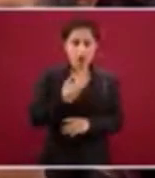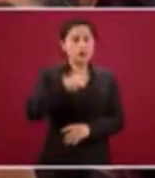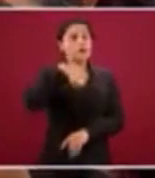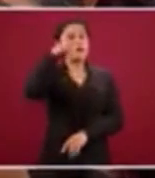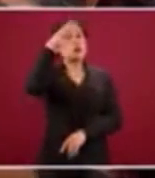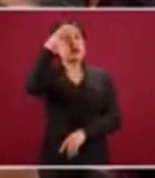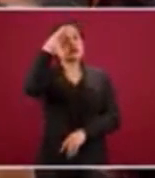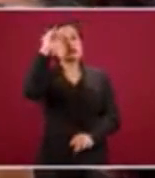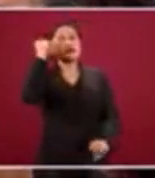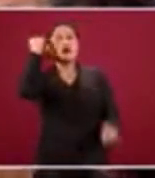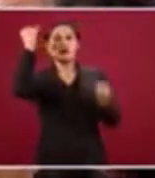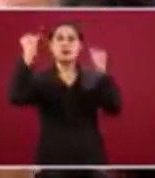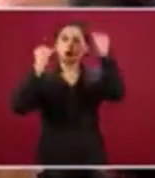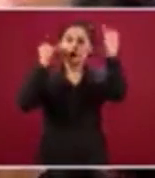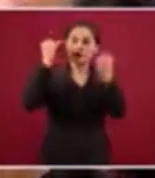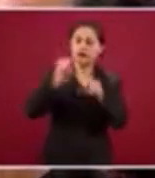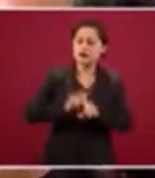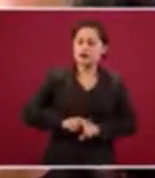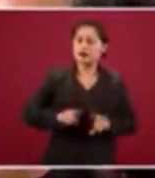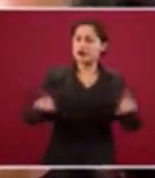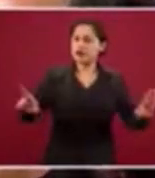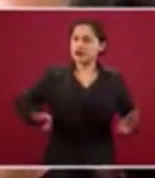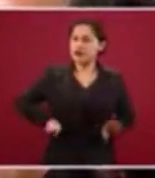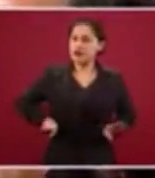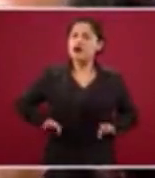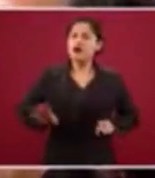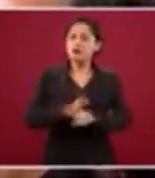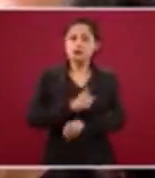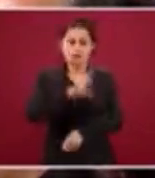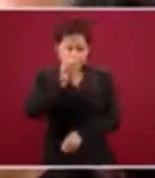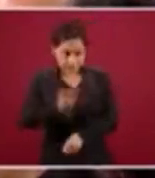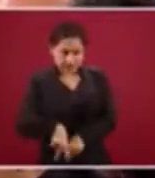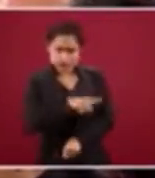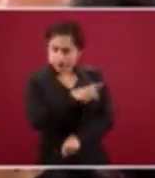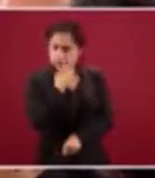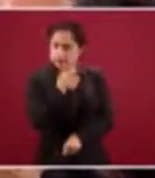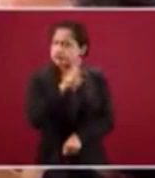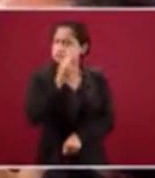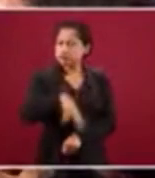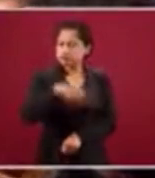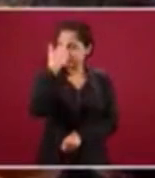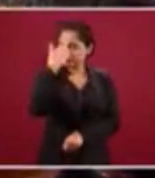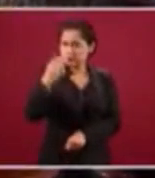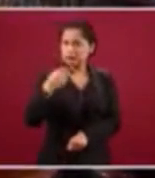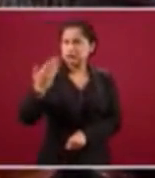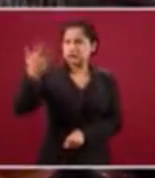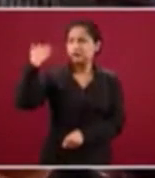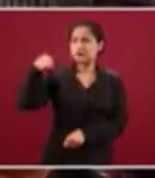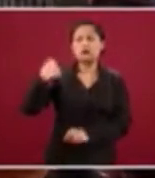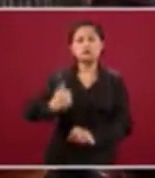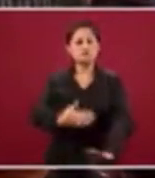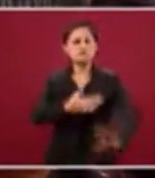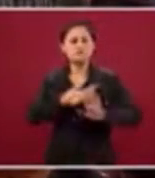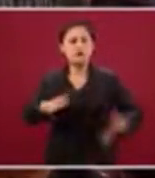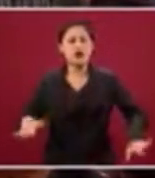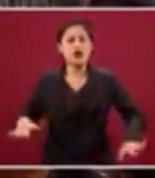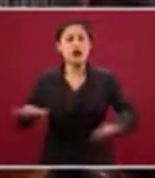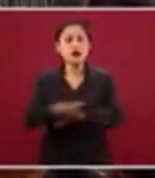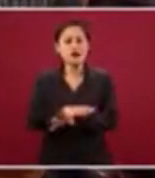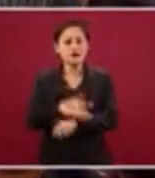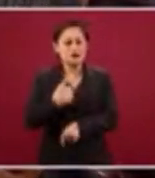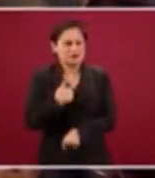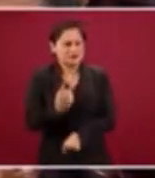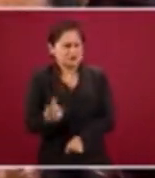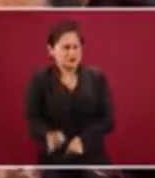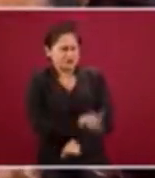efecto se apostó a un cambio. ¿Qué concretamente se está haciendo? ¿Por qué de verdad no se contempla